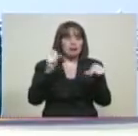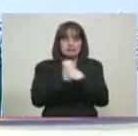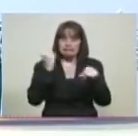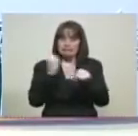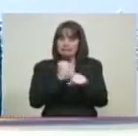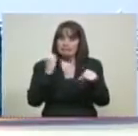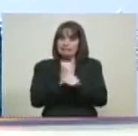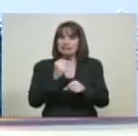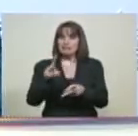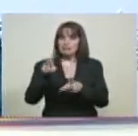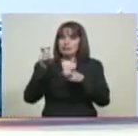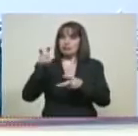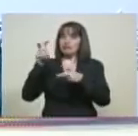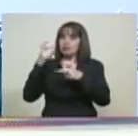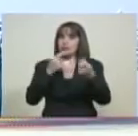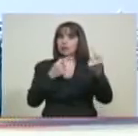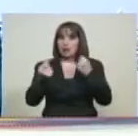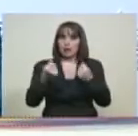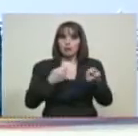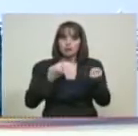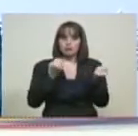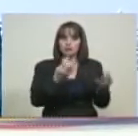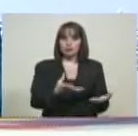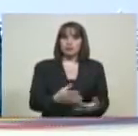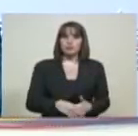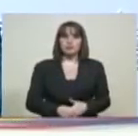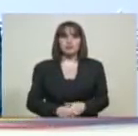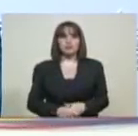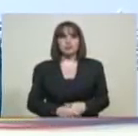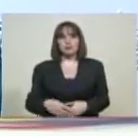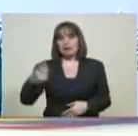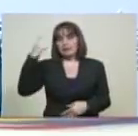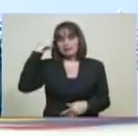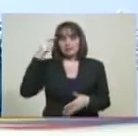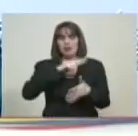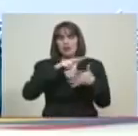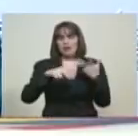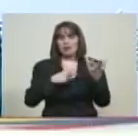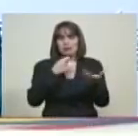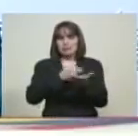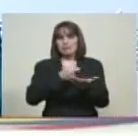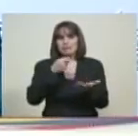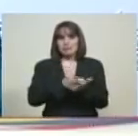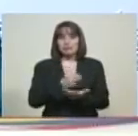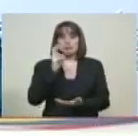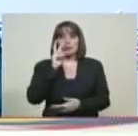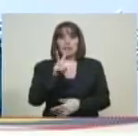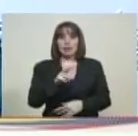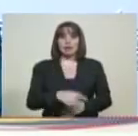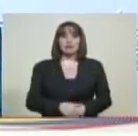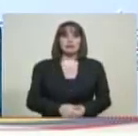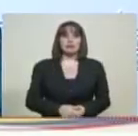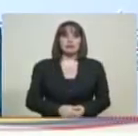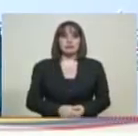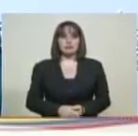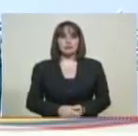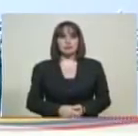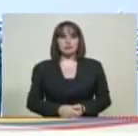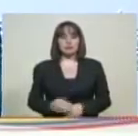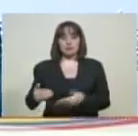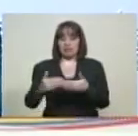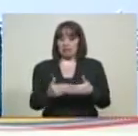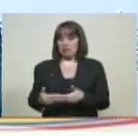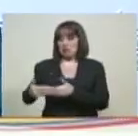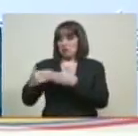paramos somos expertos en parís recursos si no mira el imperialismo con sus